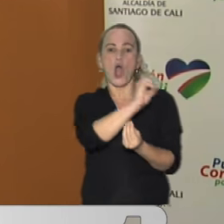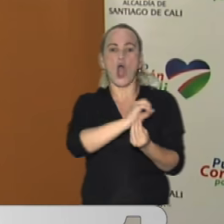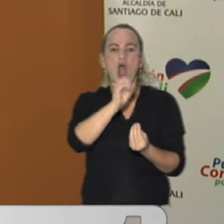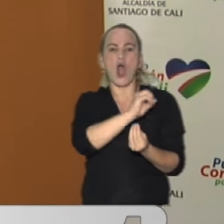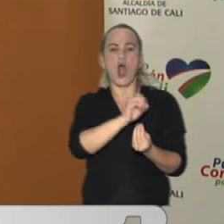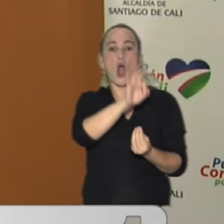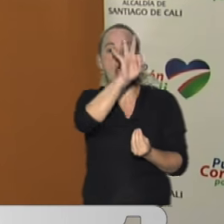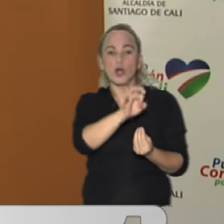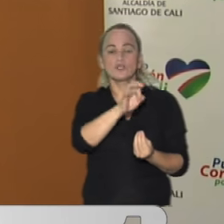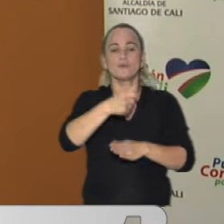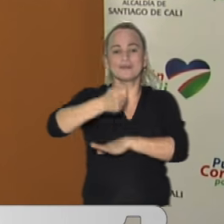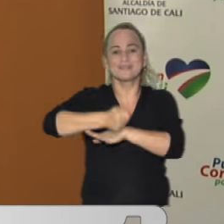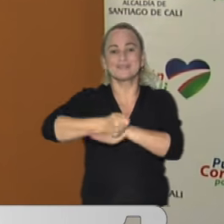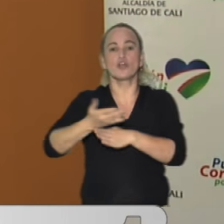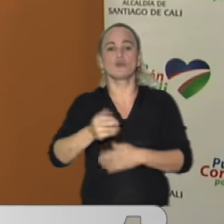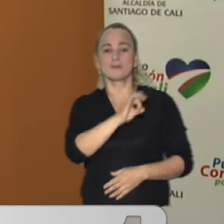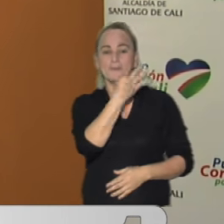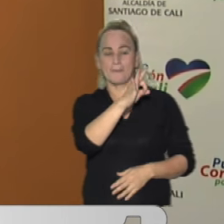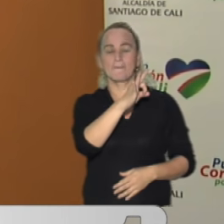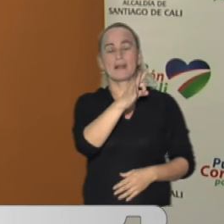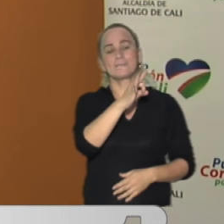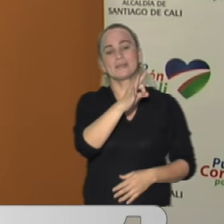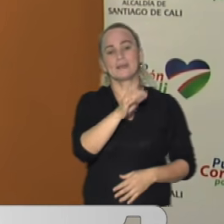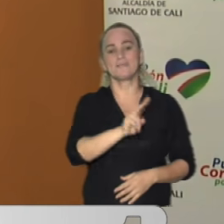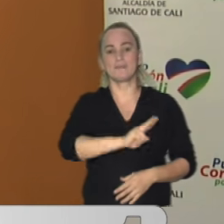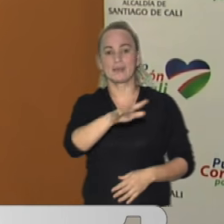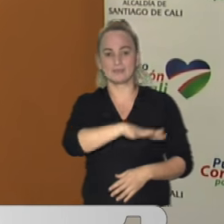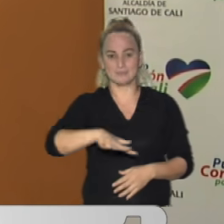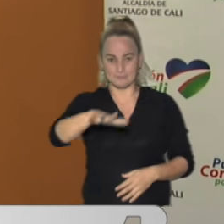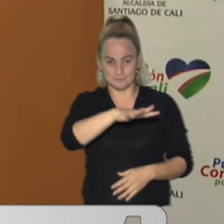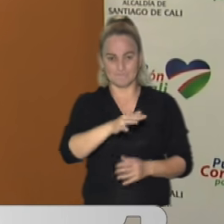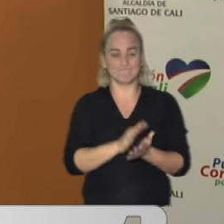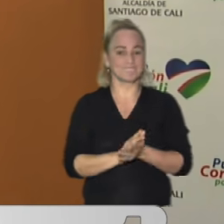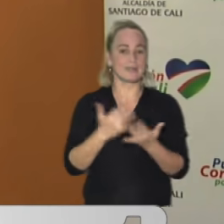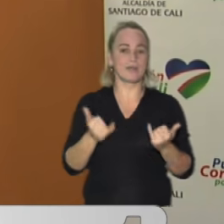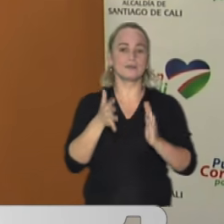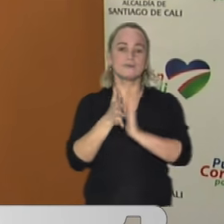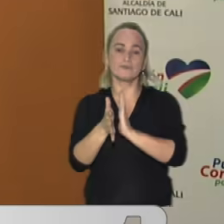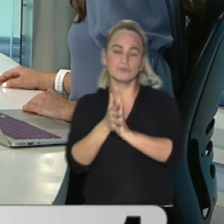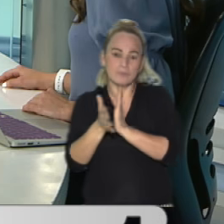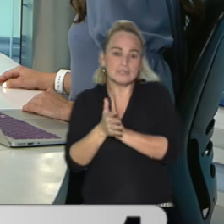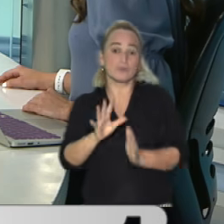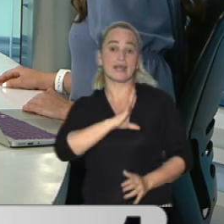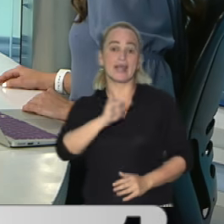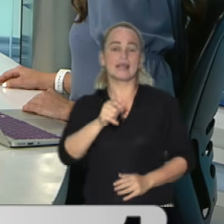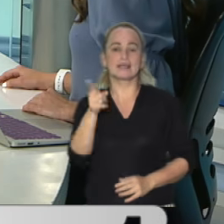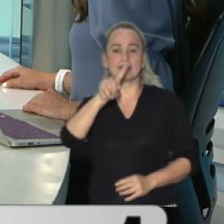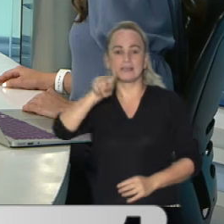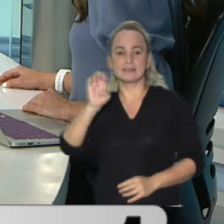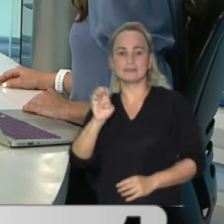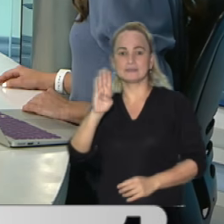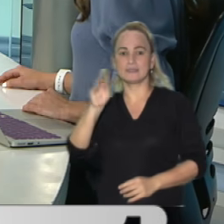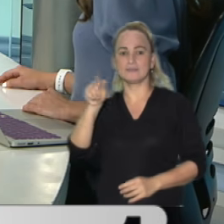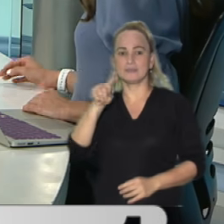en los juzgados del municipio de Palmira, Valle del Cauca. Es por ahora la información desde Cali, Sebastián Bedoya, Noticentro 1